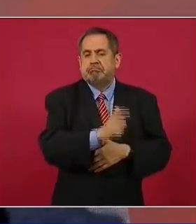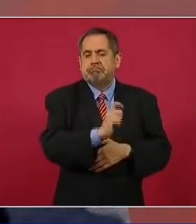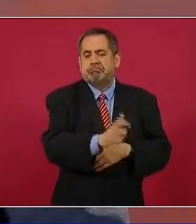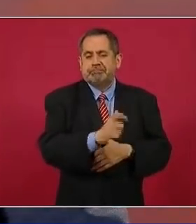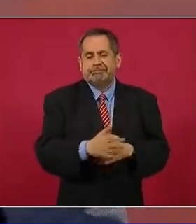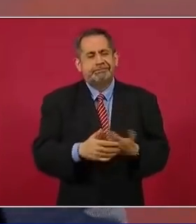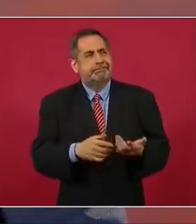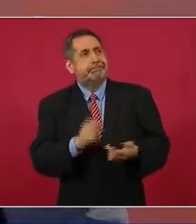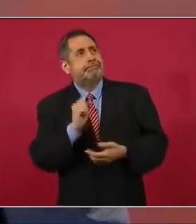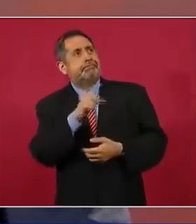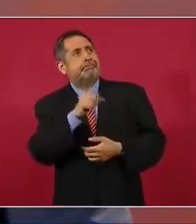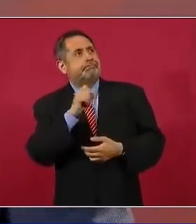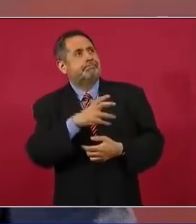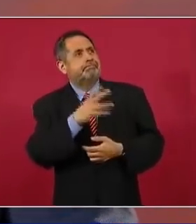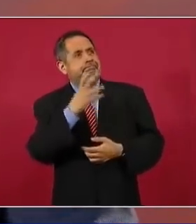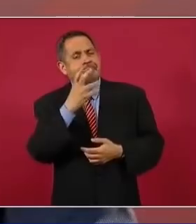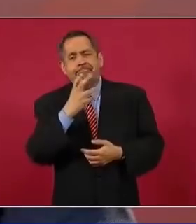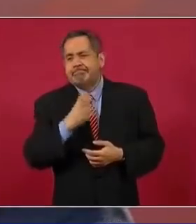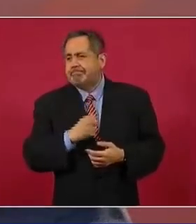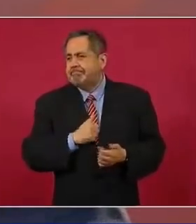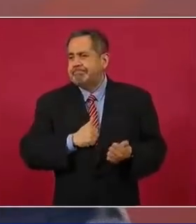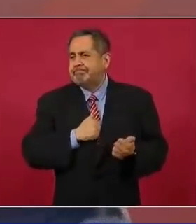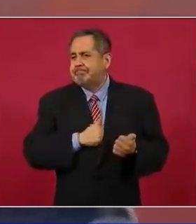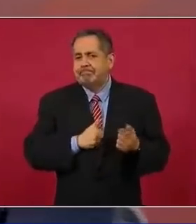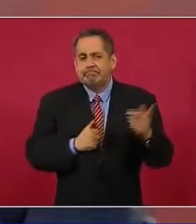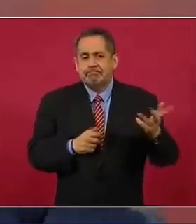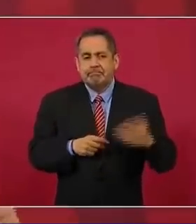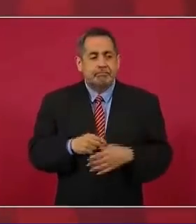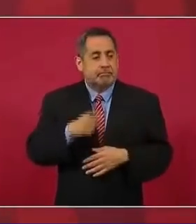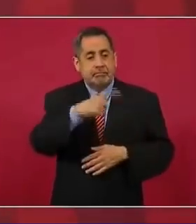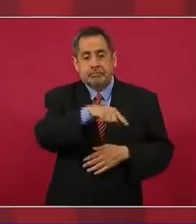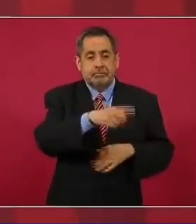exterior, que sigan